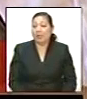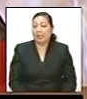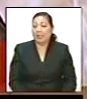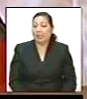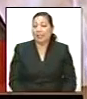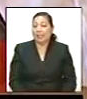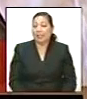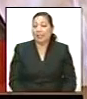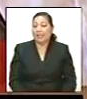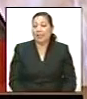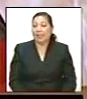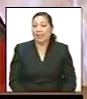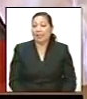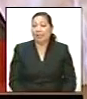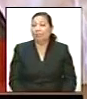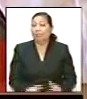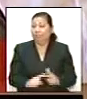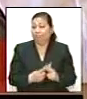PPT. Porque